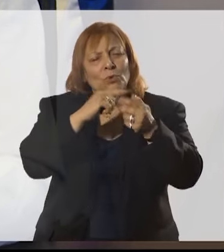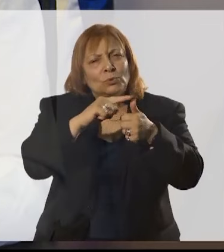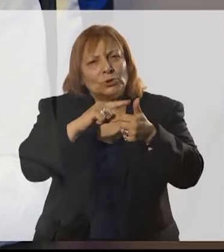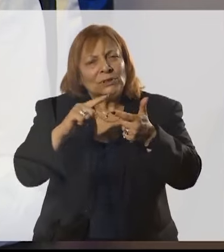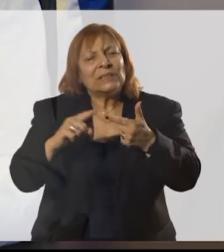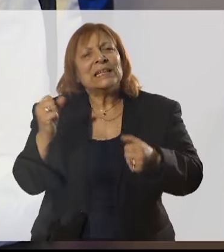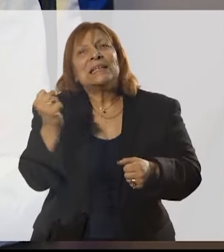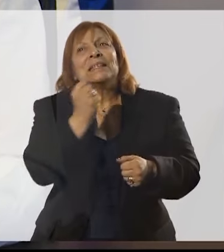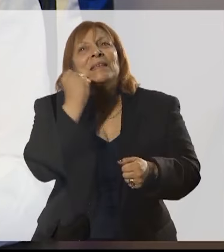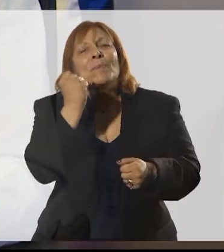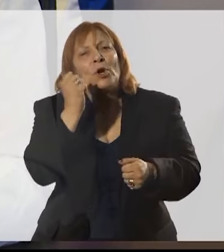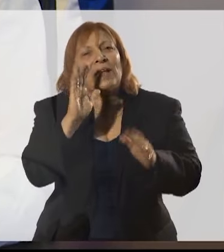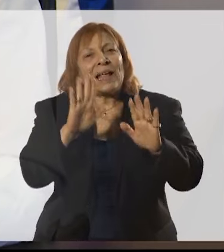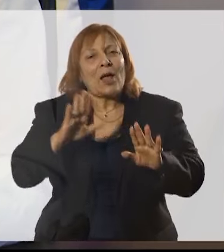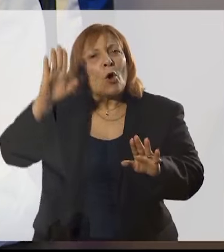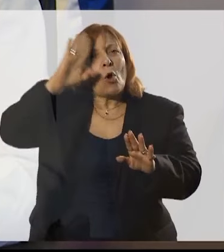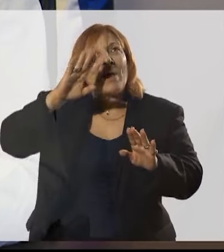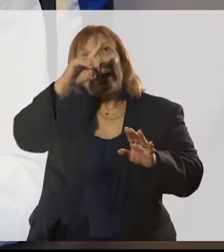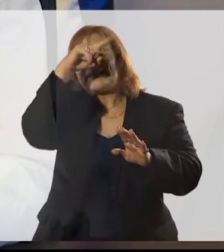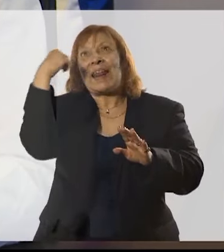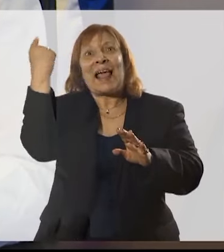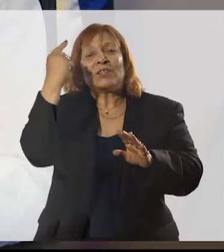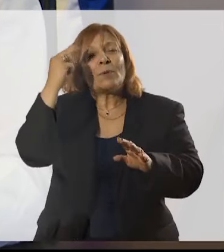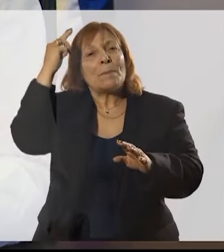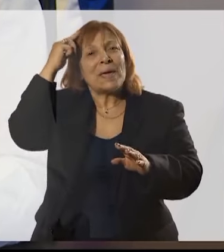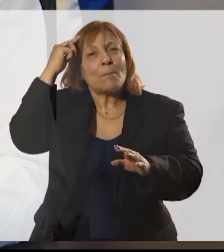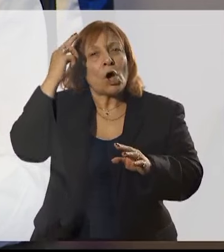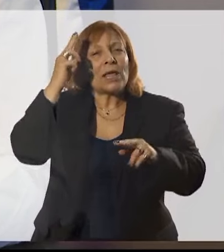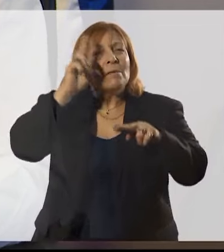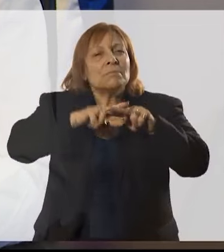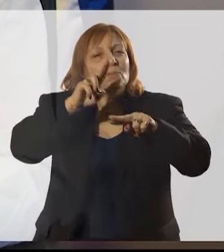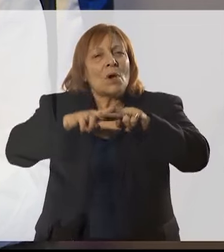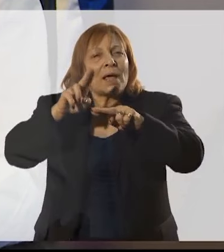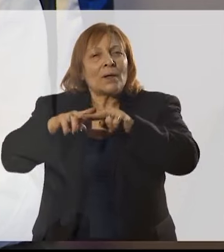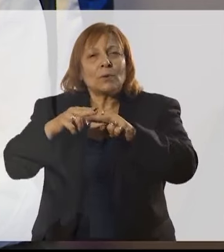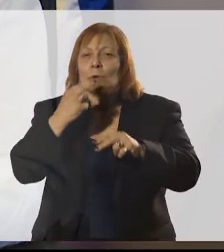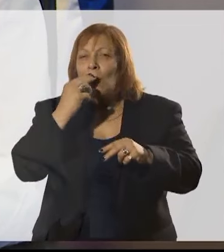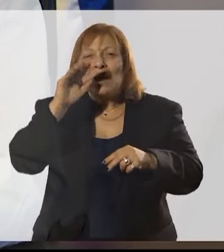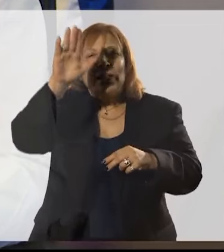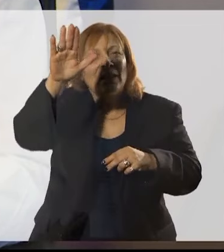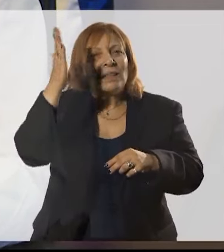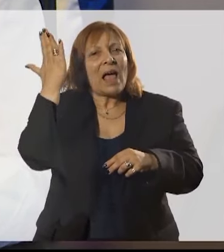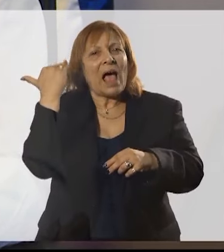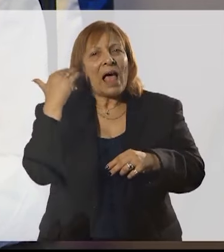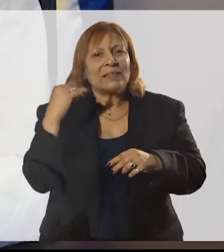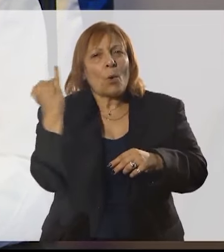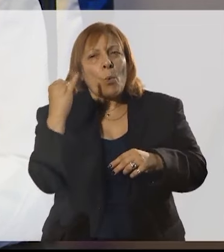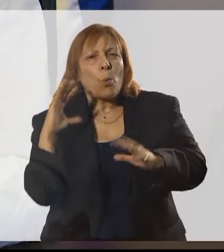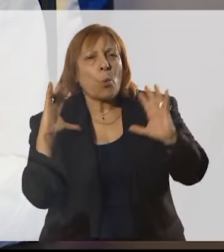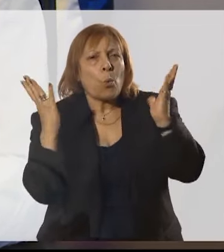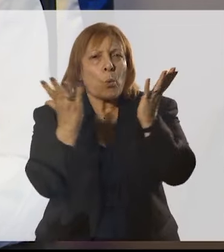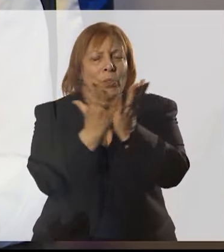otr otras es importante que el día internacional de conmemoración en memoria de las víctimas del